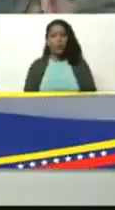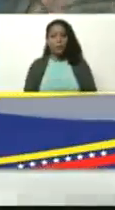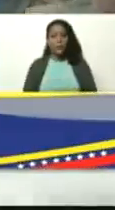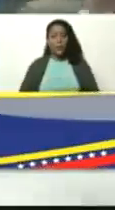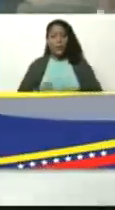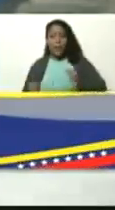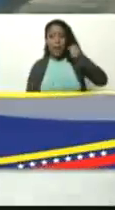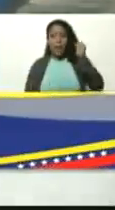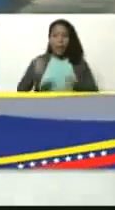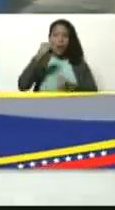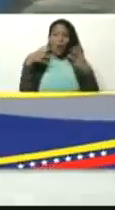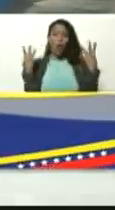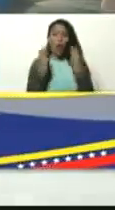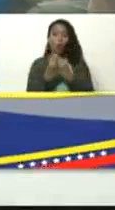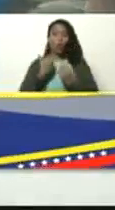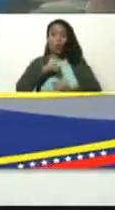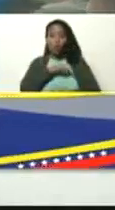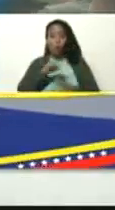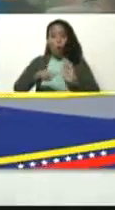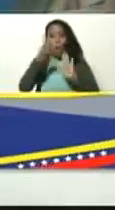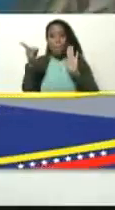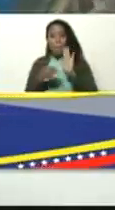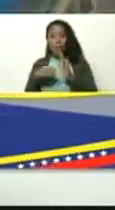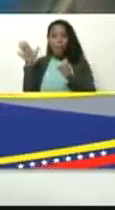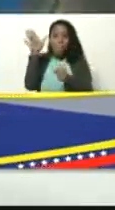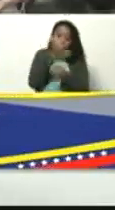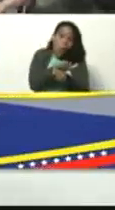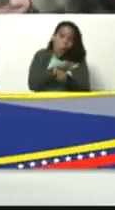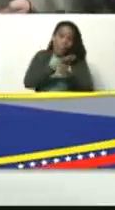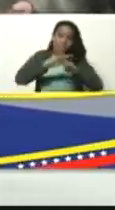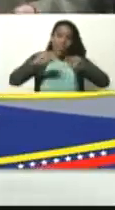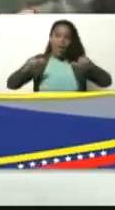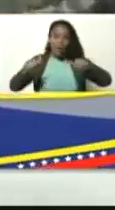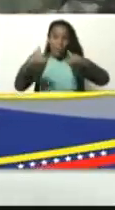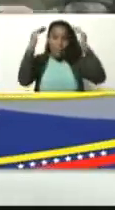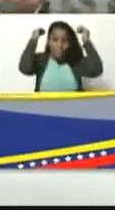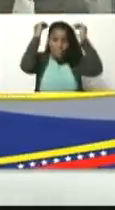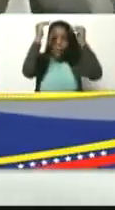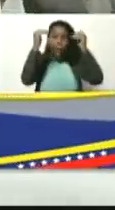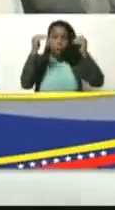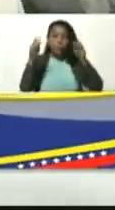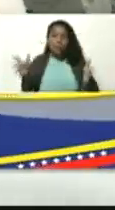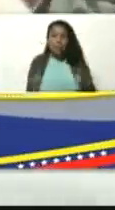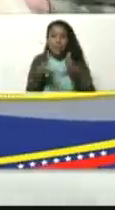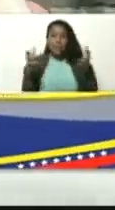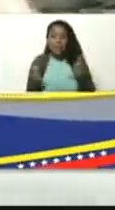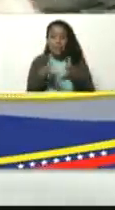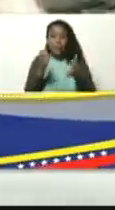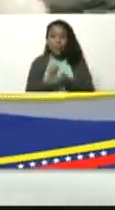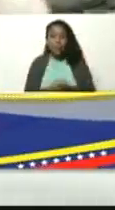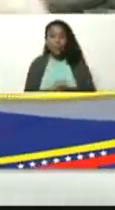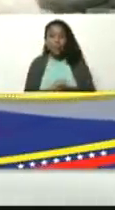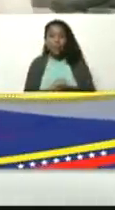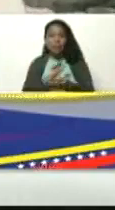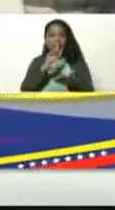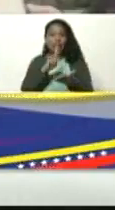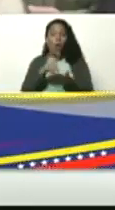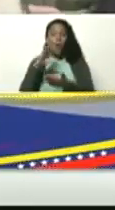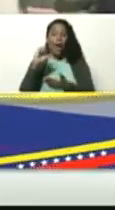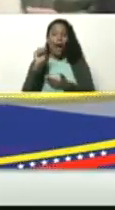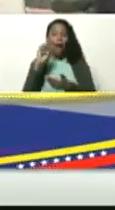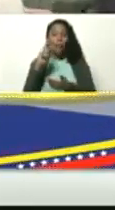Ahí estuvimos al lado de su camión totalmente tapiado. Vendía verduras de Cartagena, llegado de Cartagena.